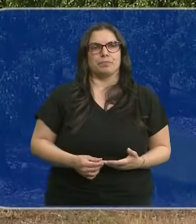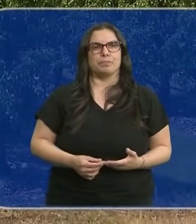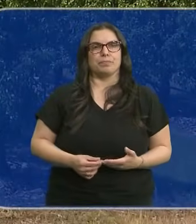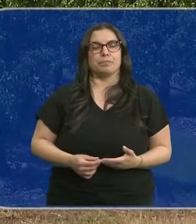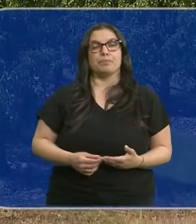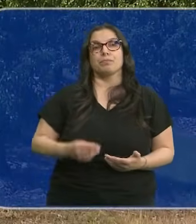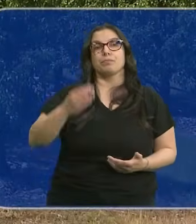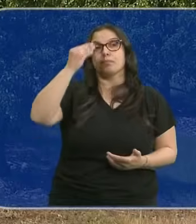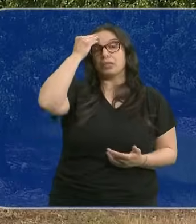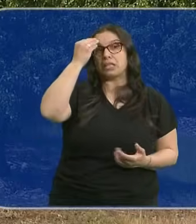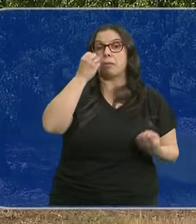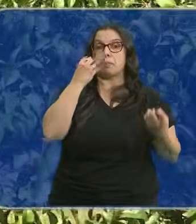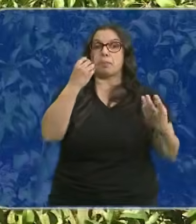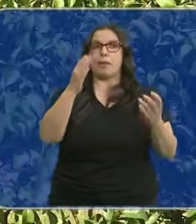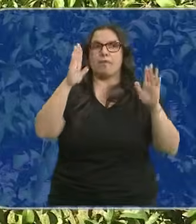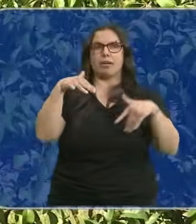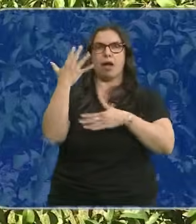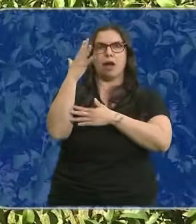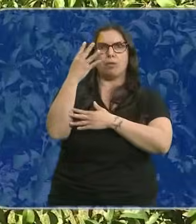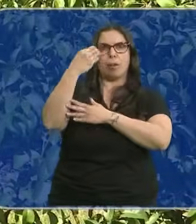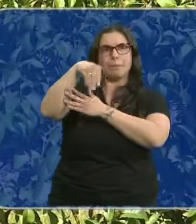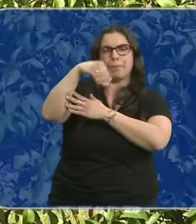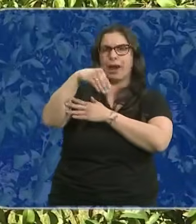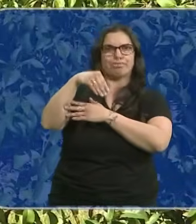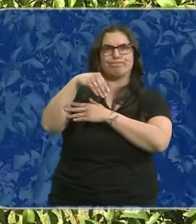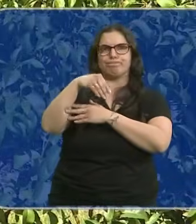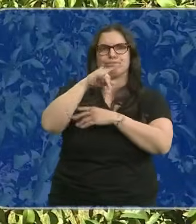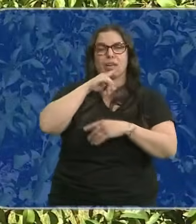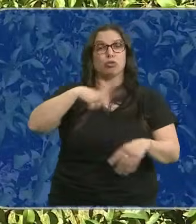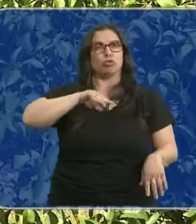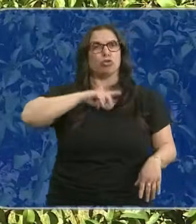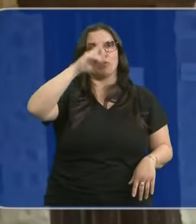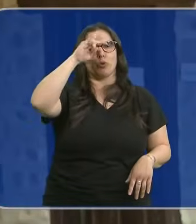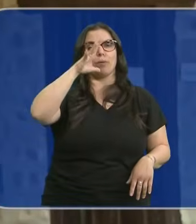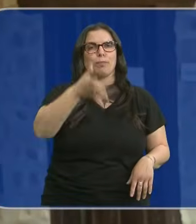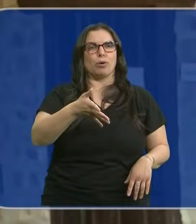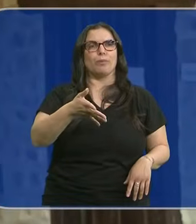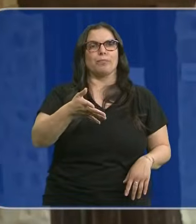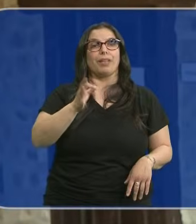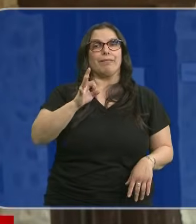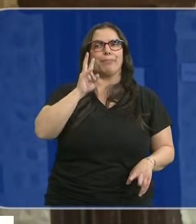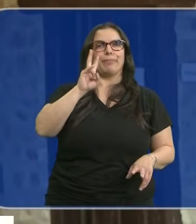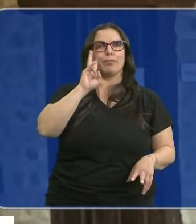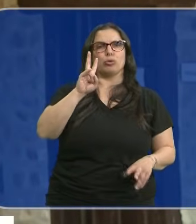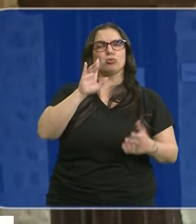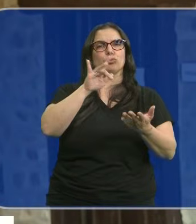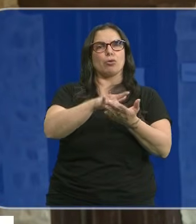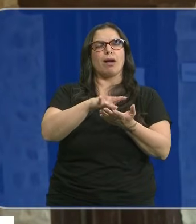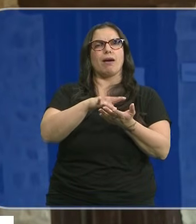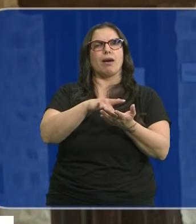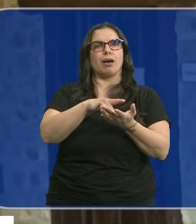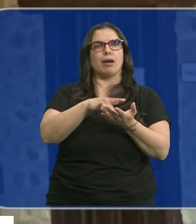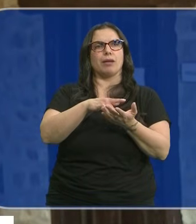Las expectativas de salida eran buenas, pero el comportamiento de los perales no es el deseado. Estamos preocupados en ese tema porque sí que estamos viendo que se está